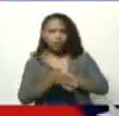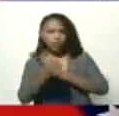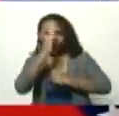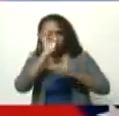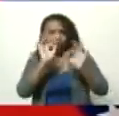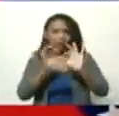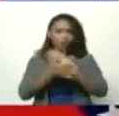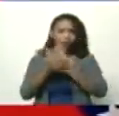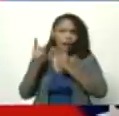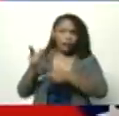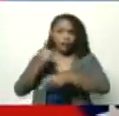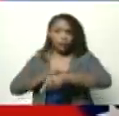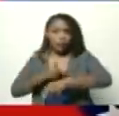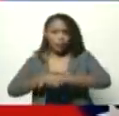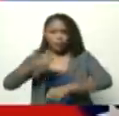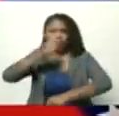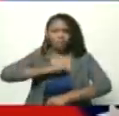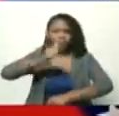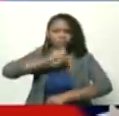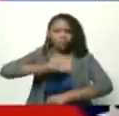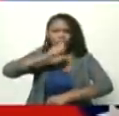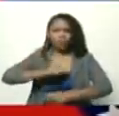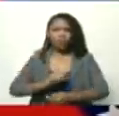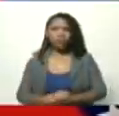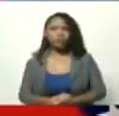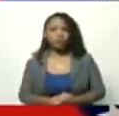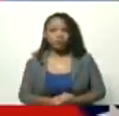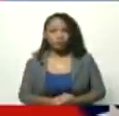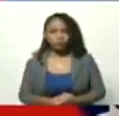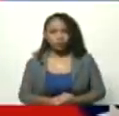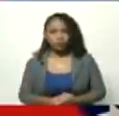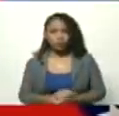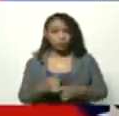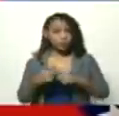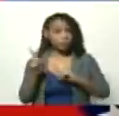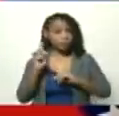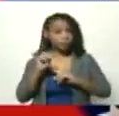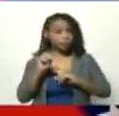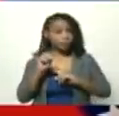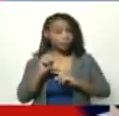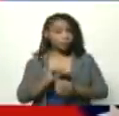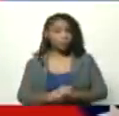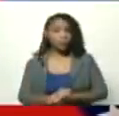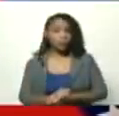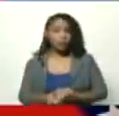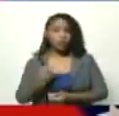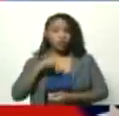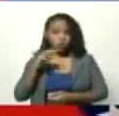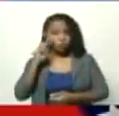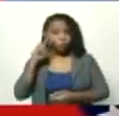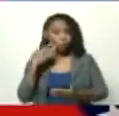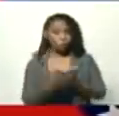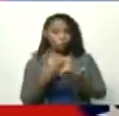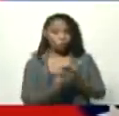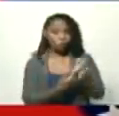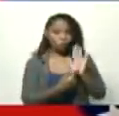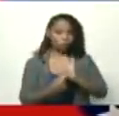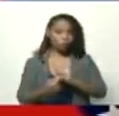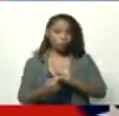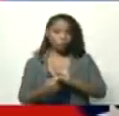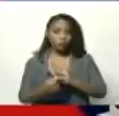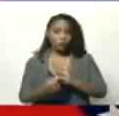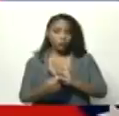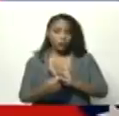a dudas, ha sido una época de resistencia, pero también hemos visto el